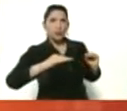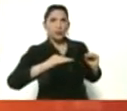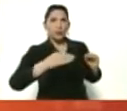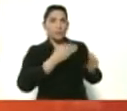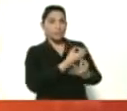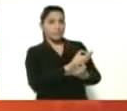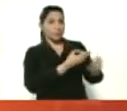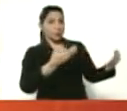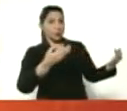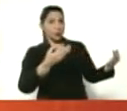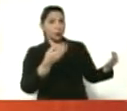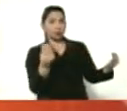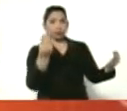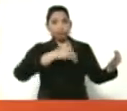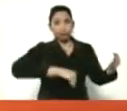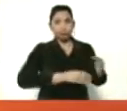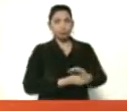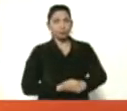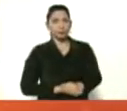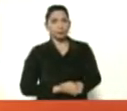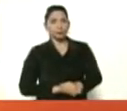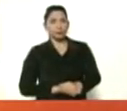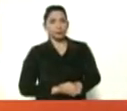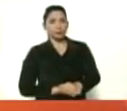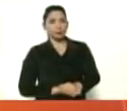perfectamente, además ayudaría muchísimo